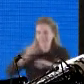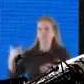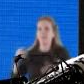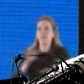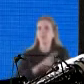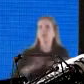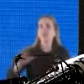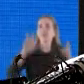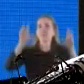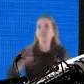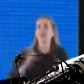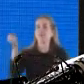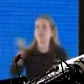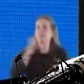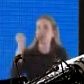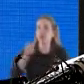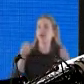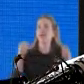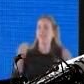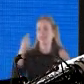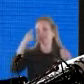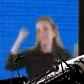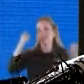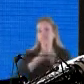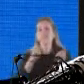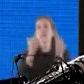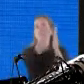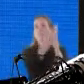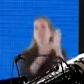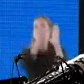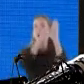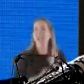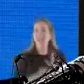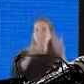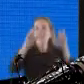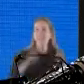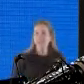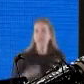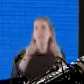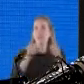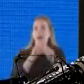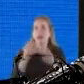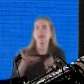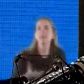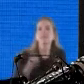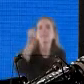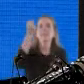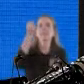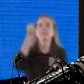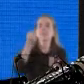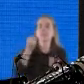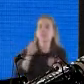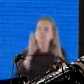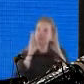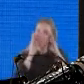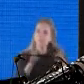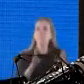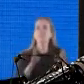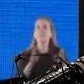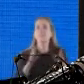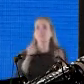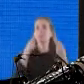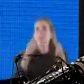también es fundamental que todas las estrategias tengan perspectiva de género porque si hay alguien en el planeta quien digamos